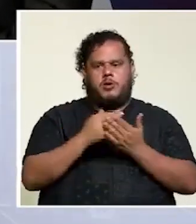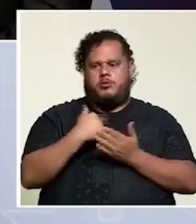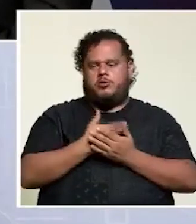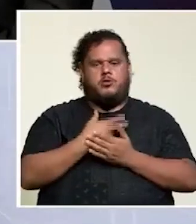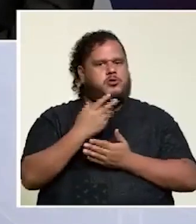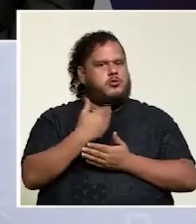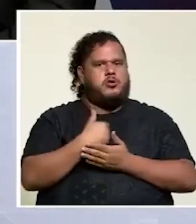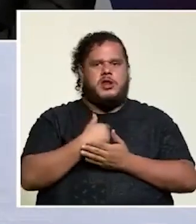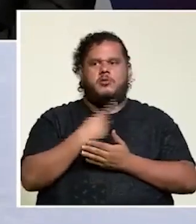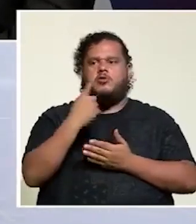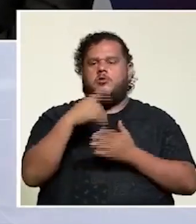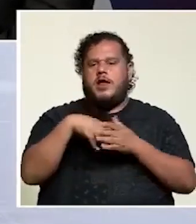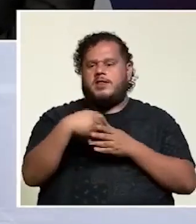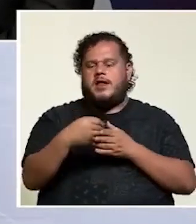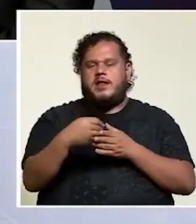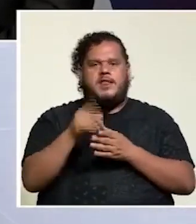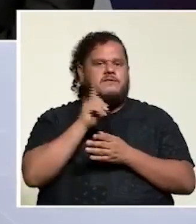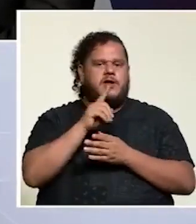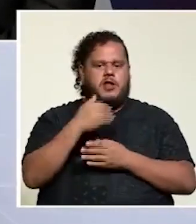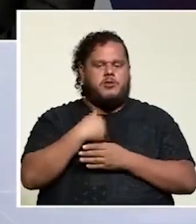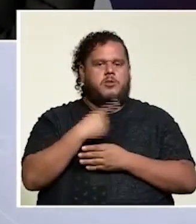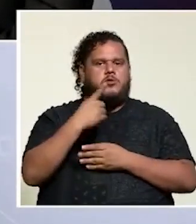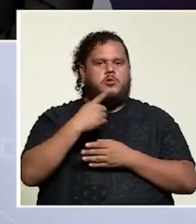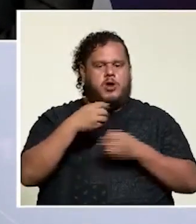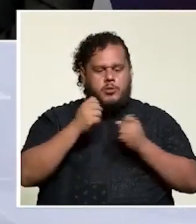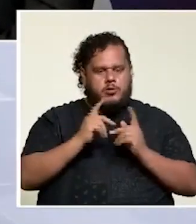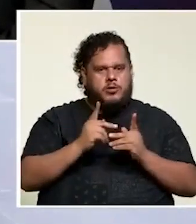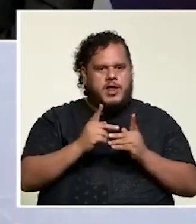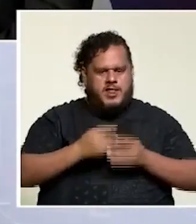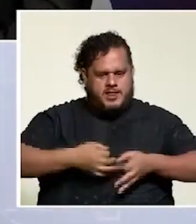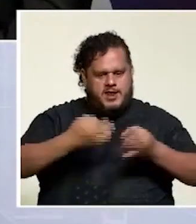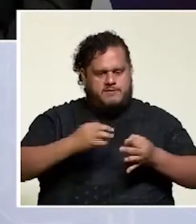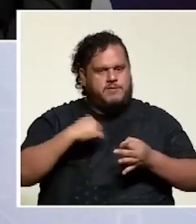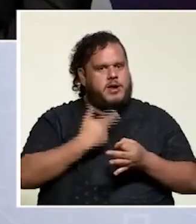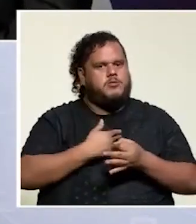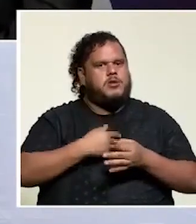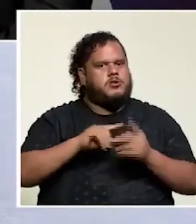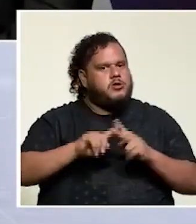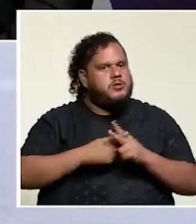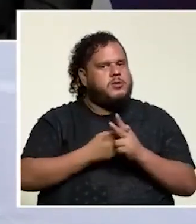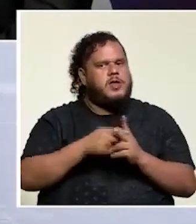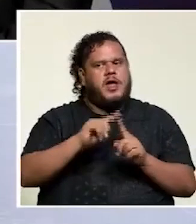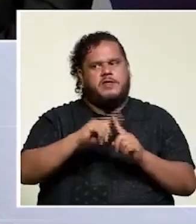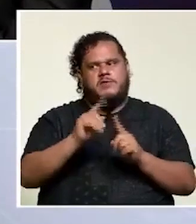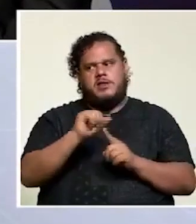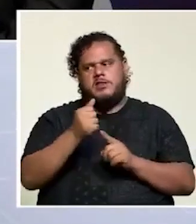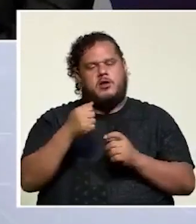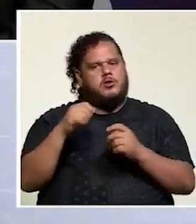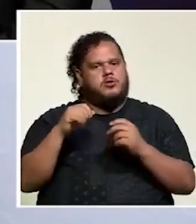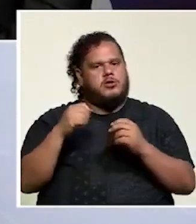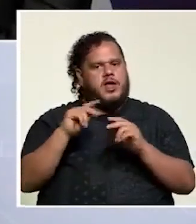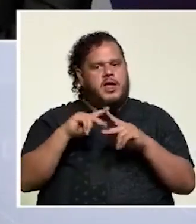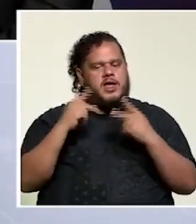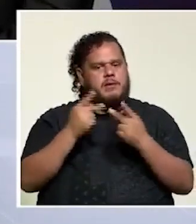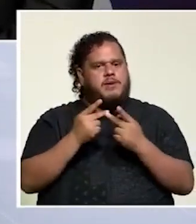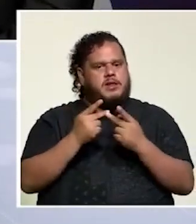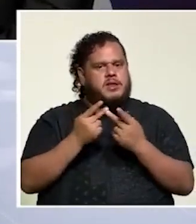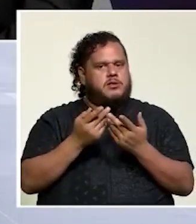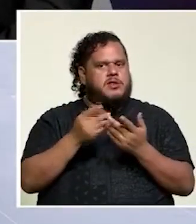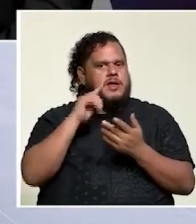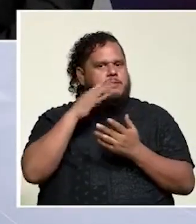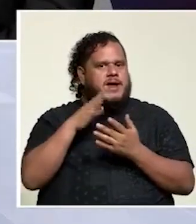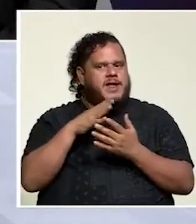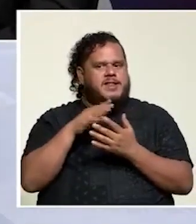salida en falso, nosotros tuvimos una oportunidad de reafirmar nuestros principios. A diferencia de otros partidos electorales que parecen la guarida de